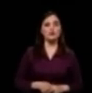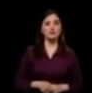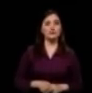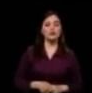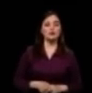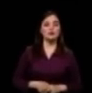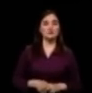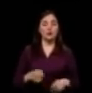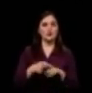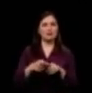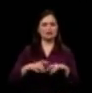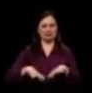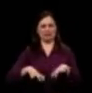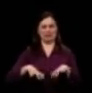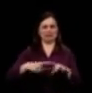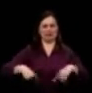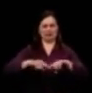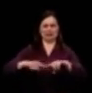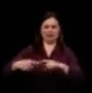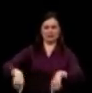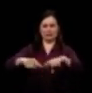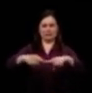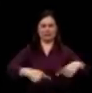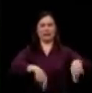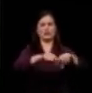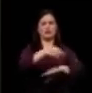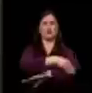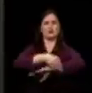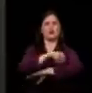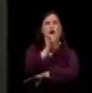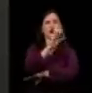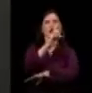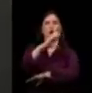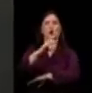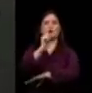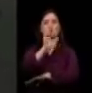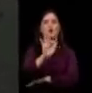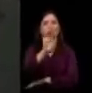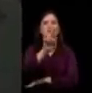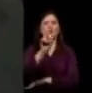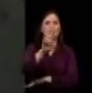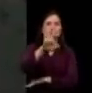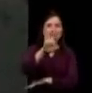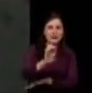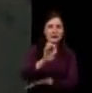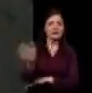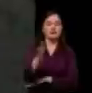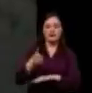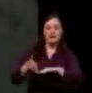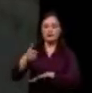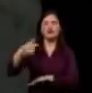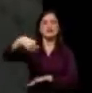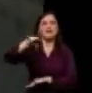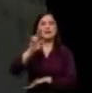Una gran cantidad de grietas y agujeros cubren las calles Rocafuerte y Quiroga en el centro de la urbe. Nuestro televidente